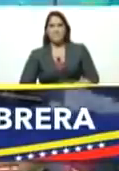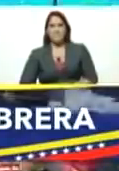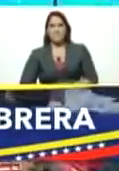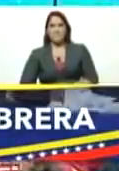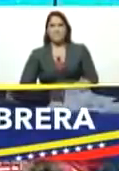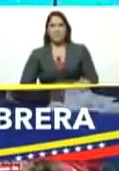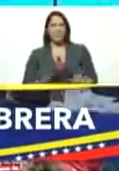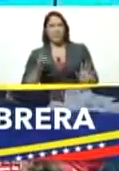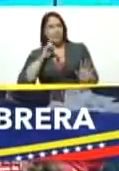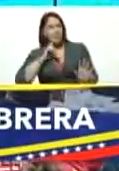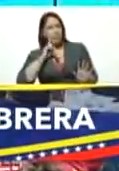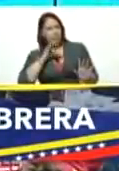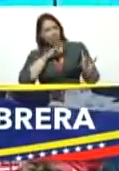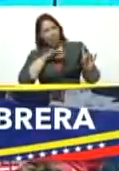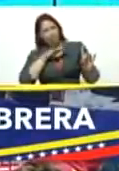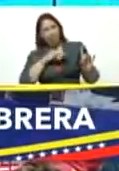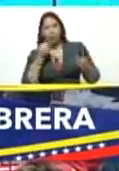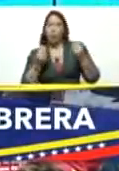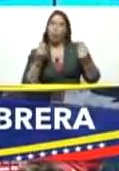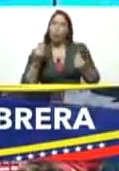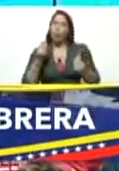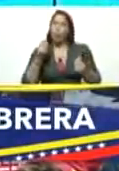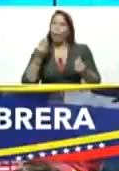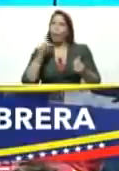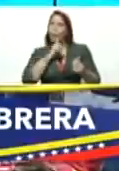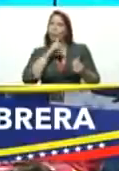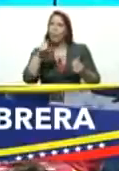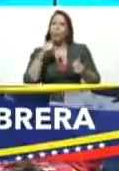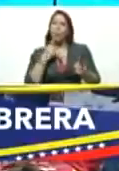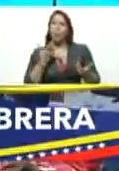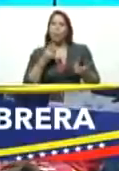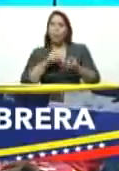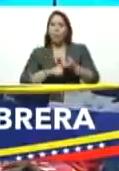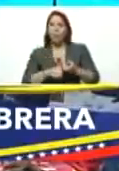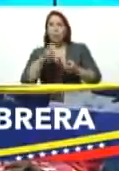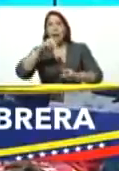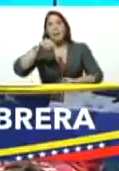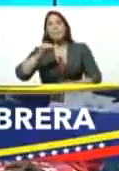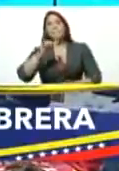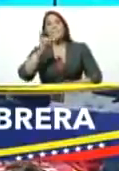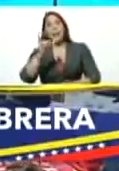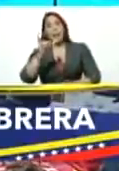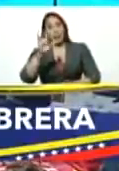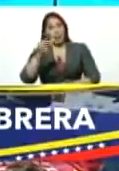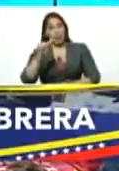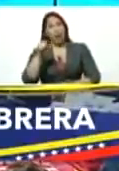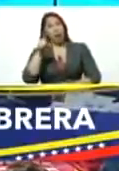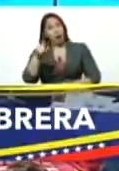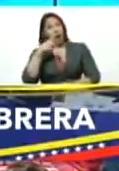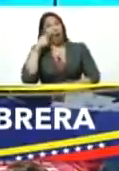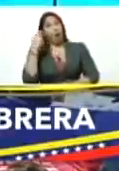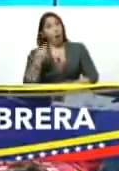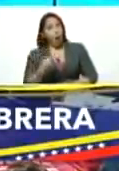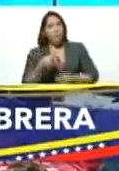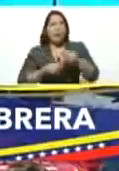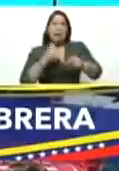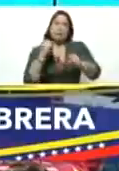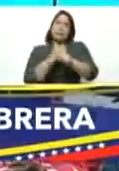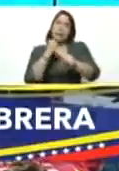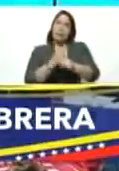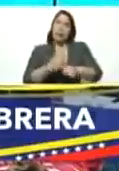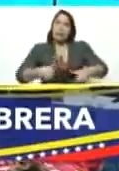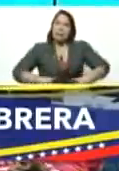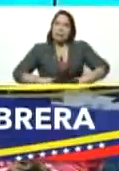es mentira vale cómo se llama tu esposa maria mayra mayra ese hombre lo que hace es trabajar con